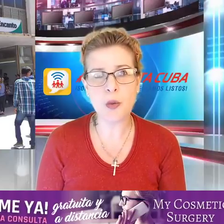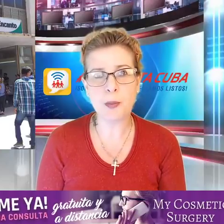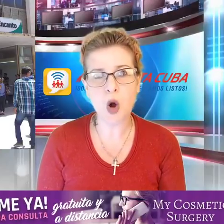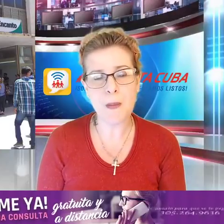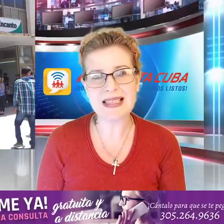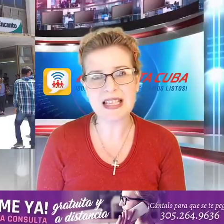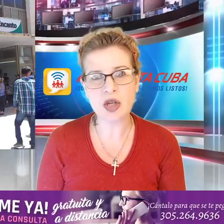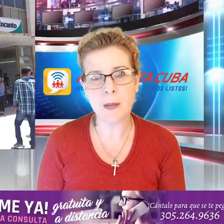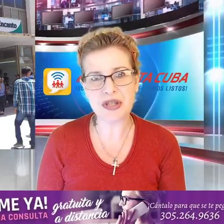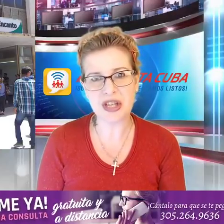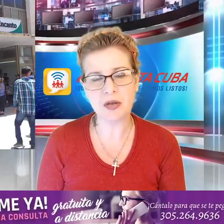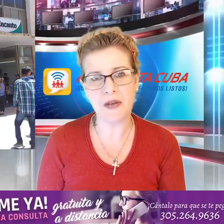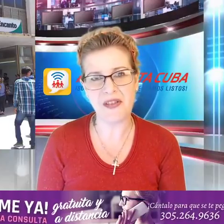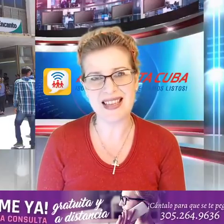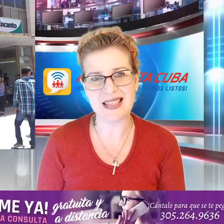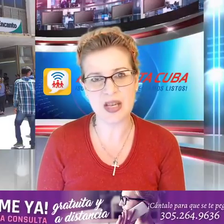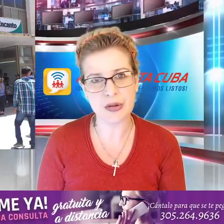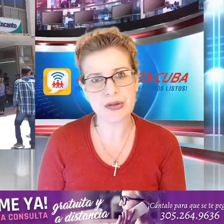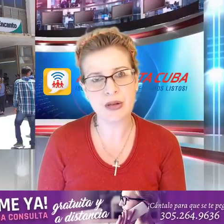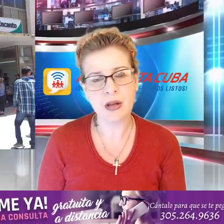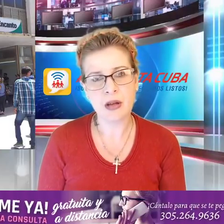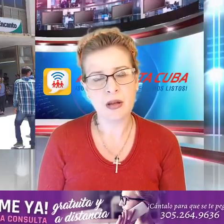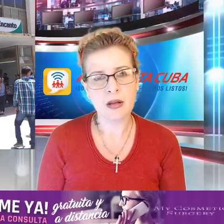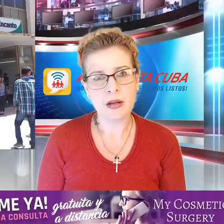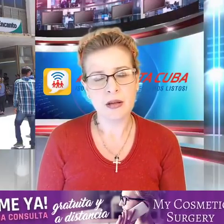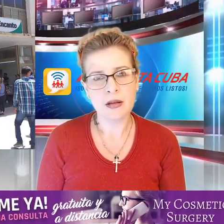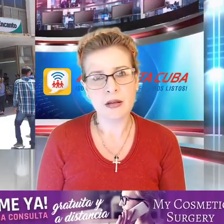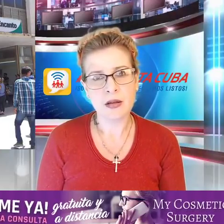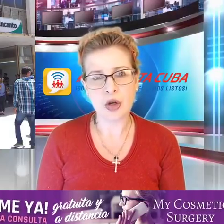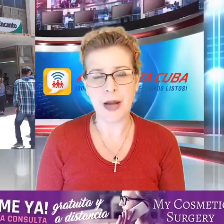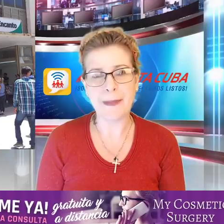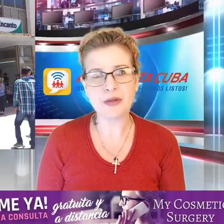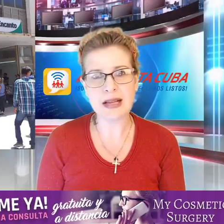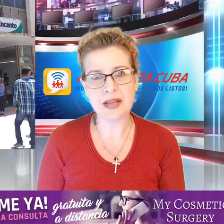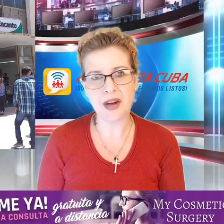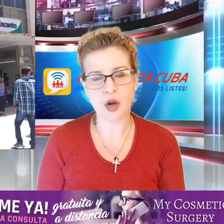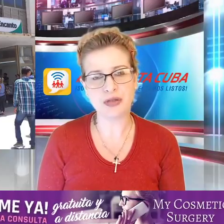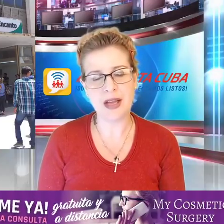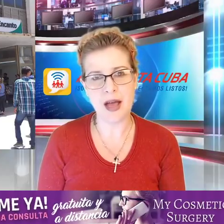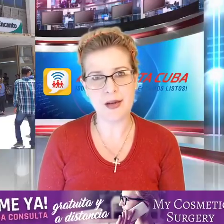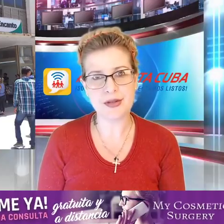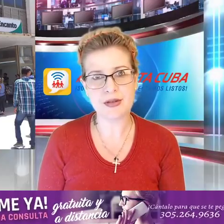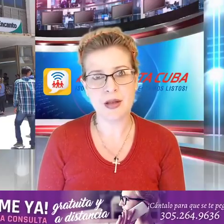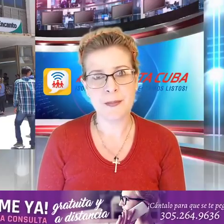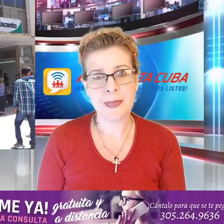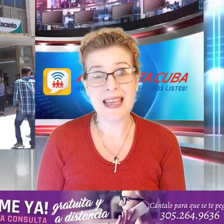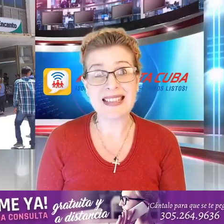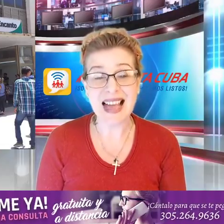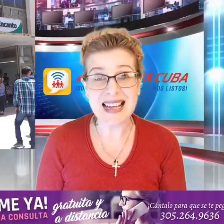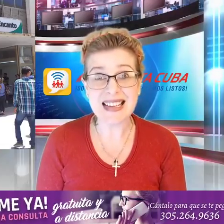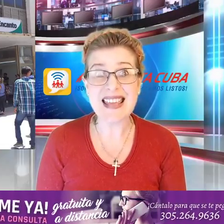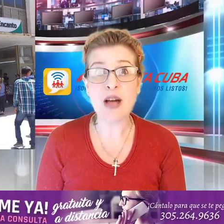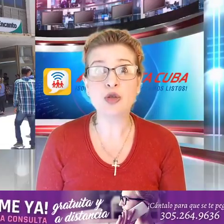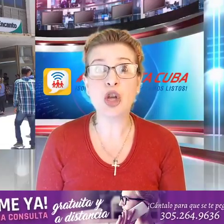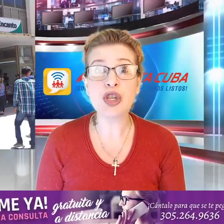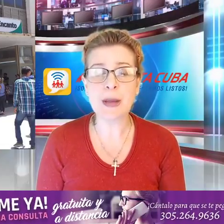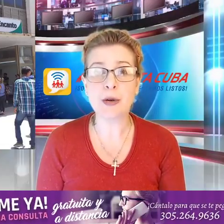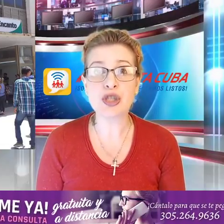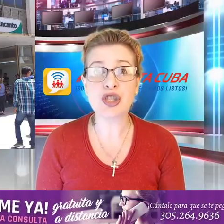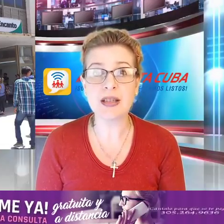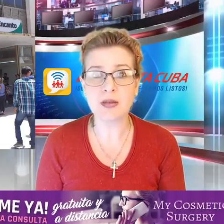un 1,5% de fallecidos con respecto a la cifra de contagiados. Italia tiene ya